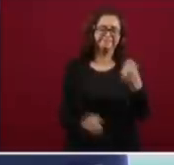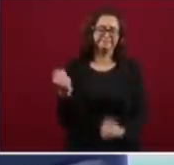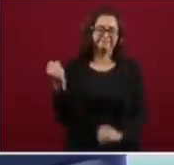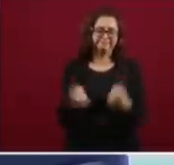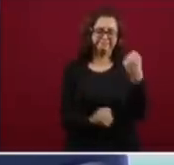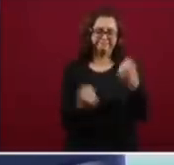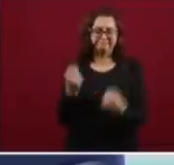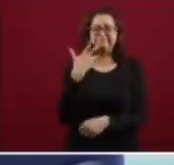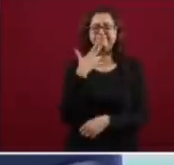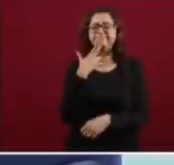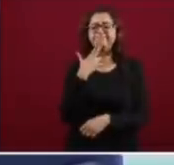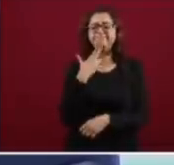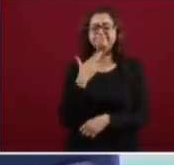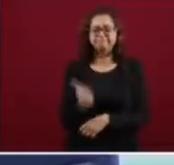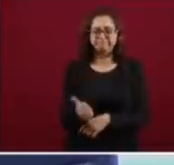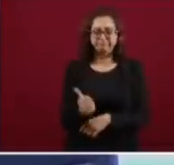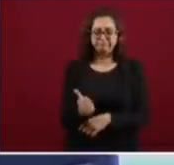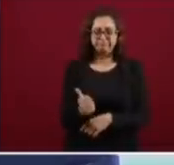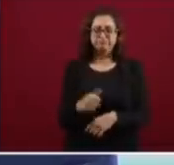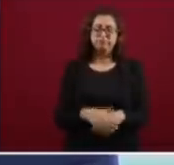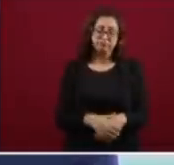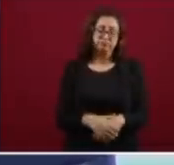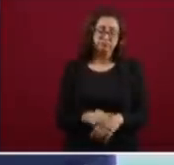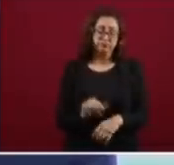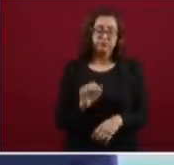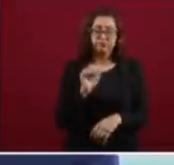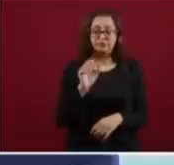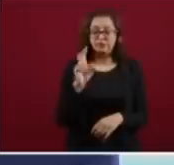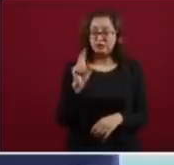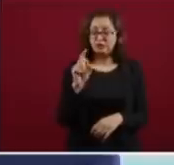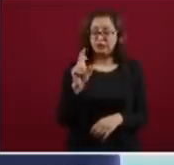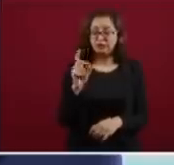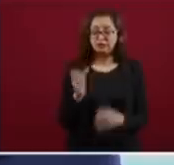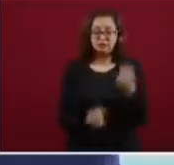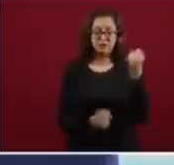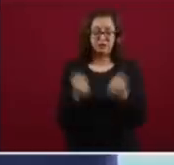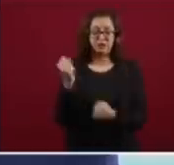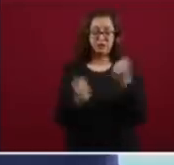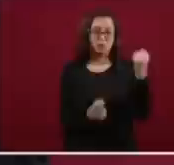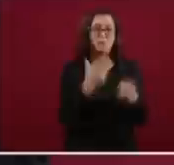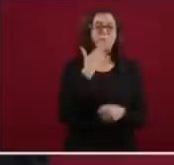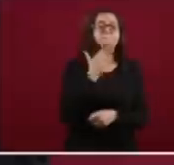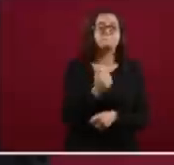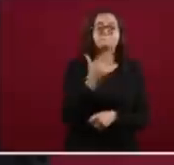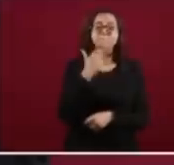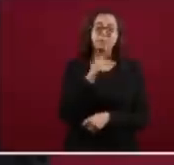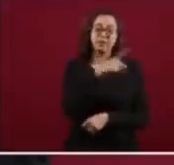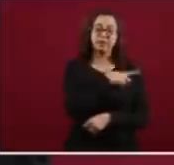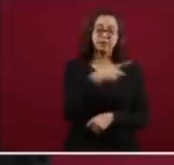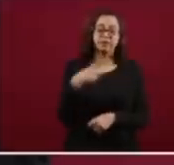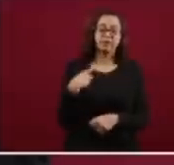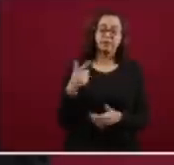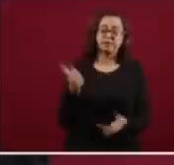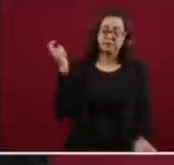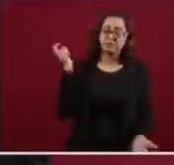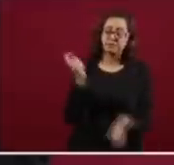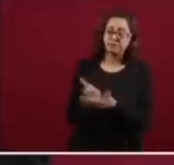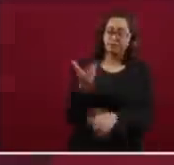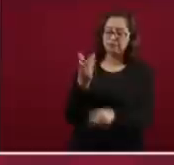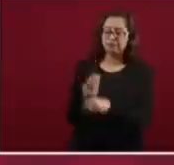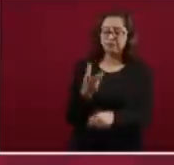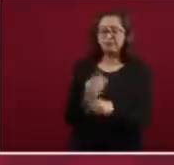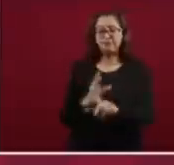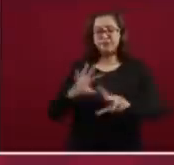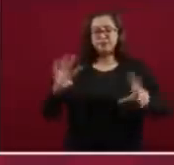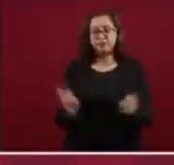vehículos van a tener que pagar la repera donde más de 30 vehículos y profeco se va a encargar de que paguen en promedio le va a costar